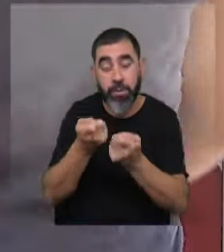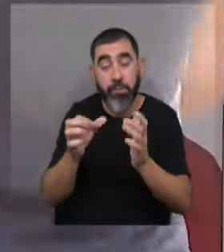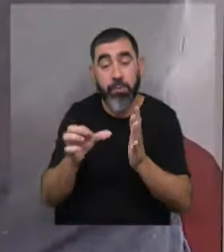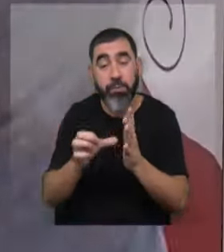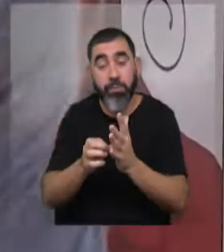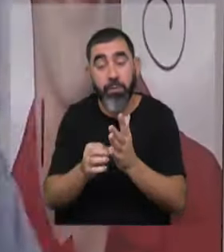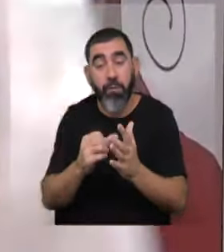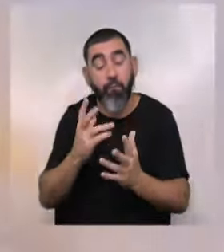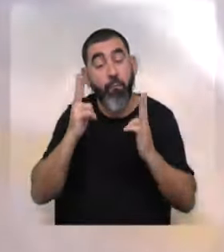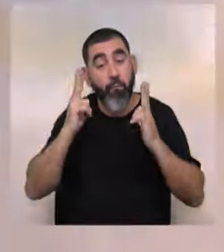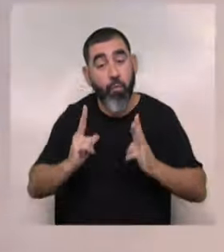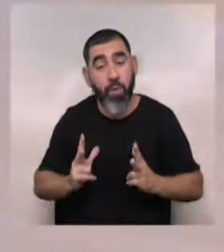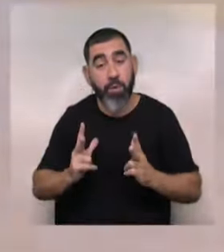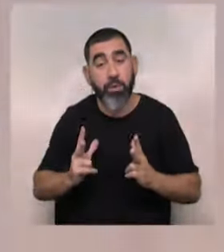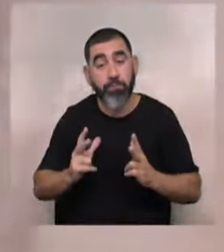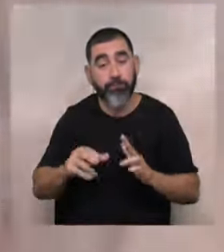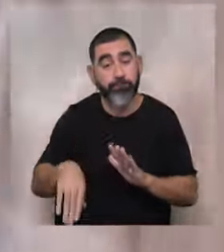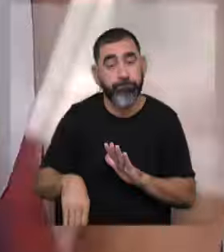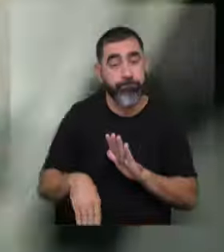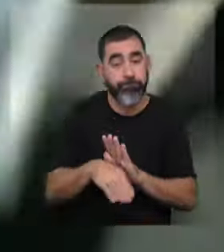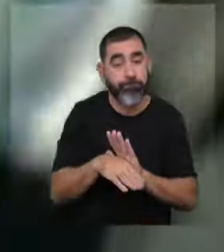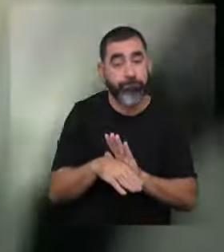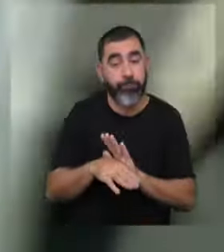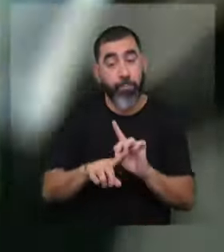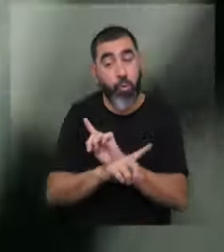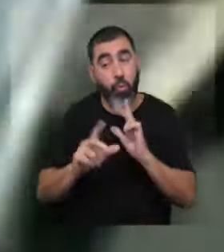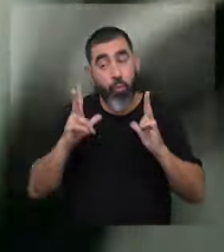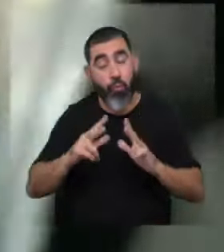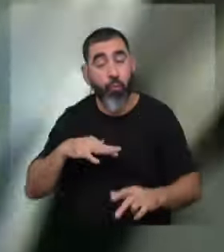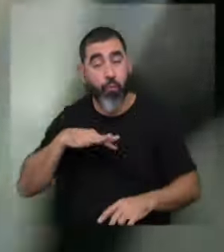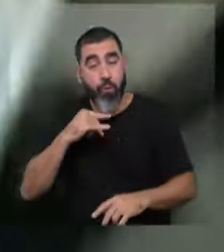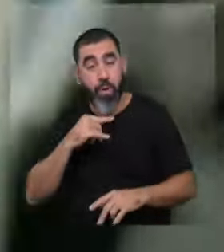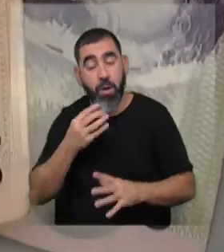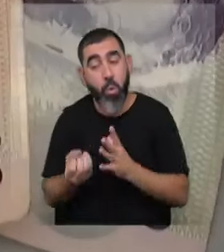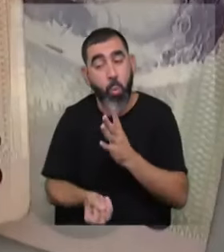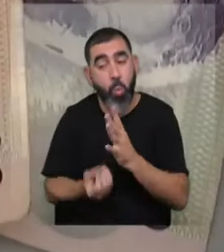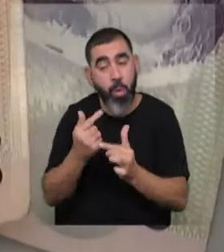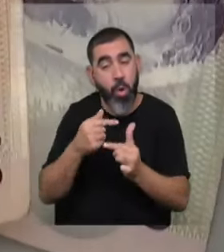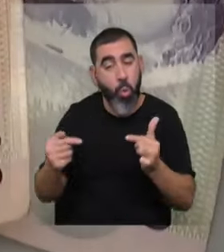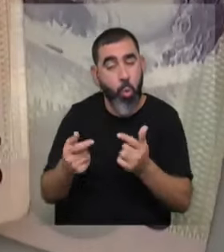sistema financiero formal son expulsadas a circuitos informales con nuevas prácticas de